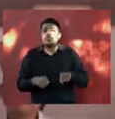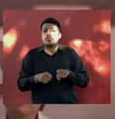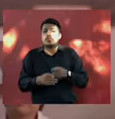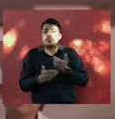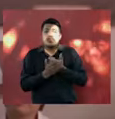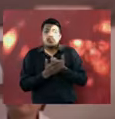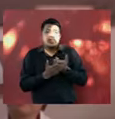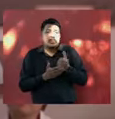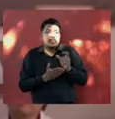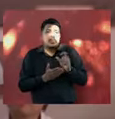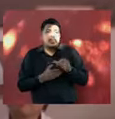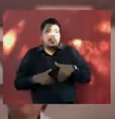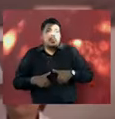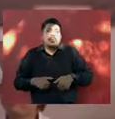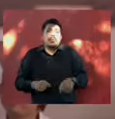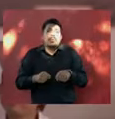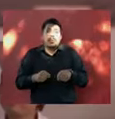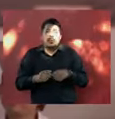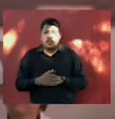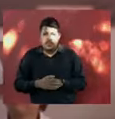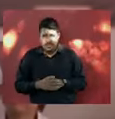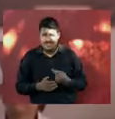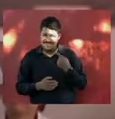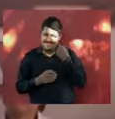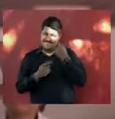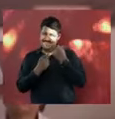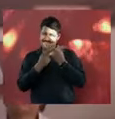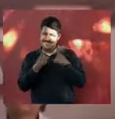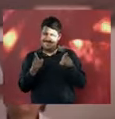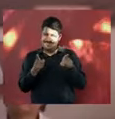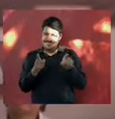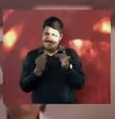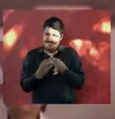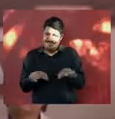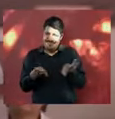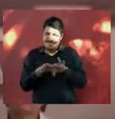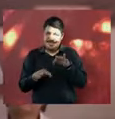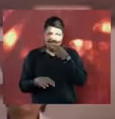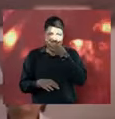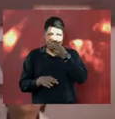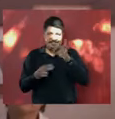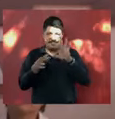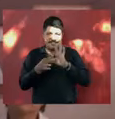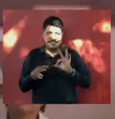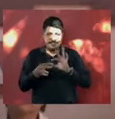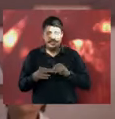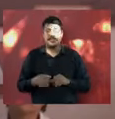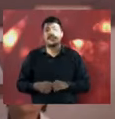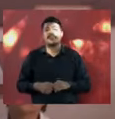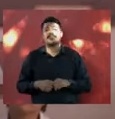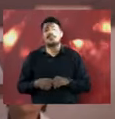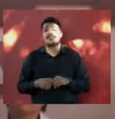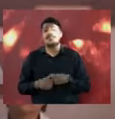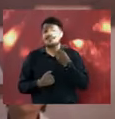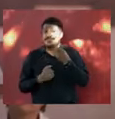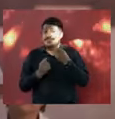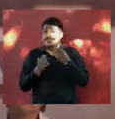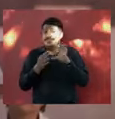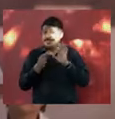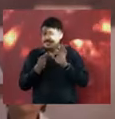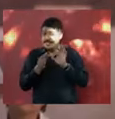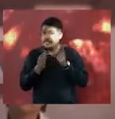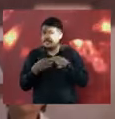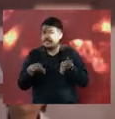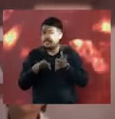más de hambre. Fíjense la diferencia, porque esto es importante. Esto es importante y tiene que